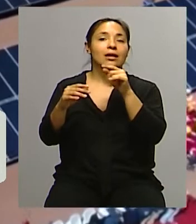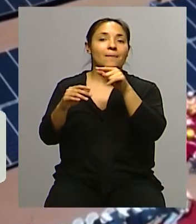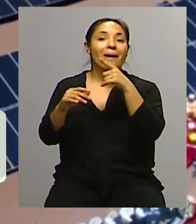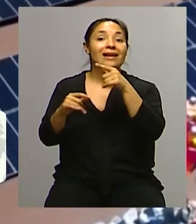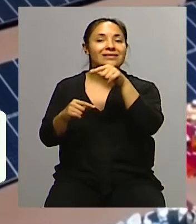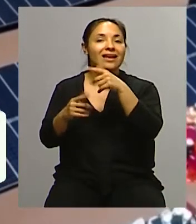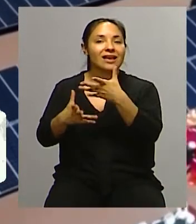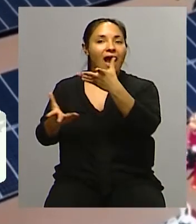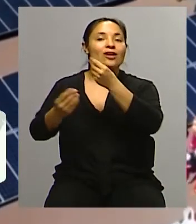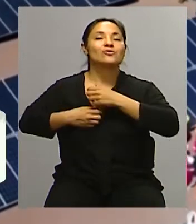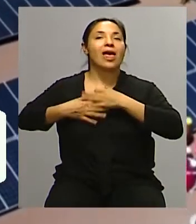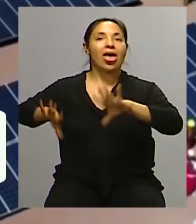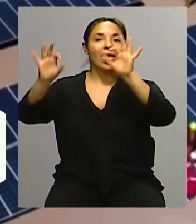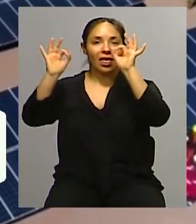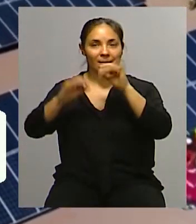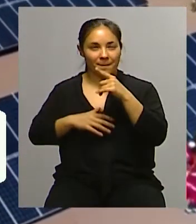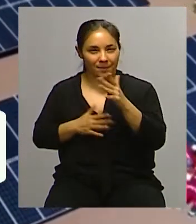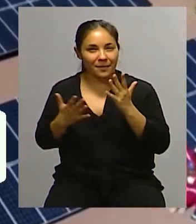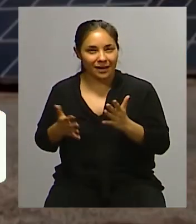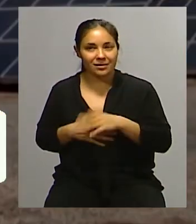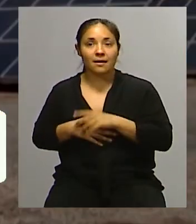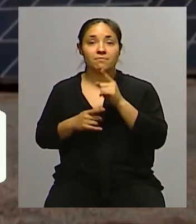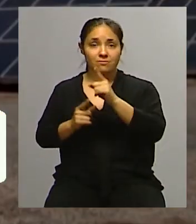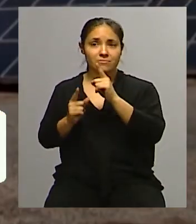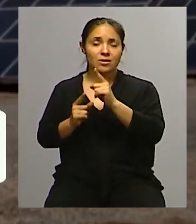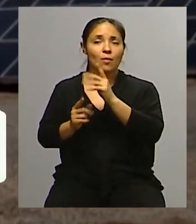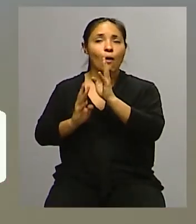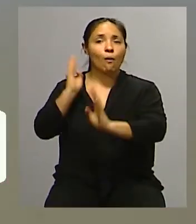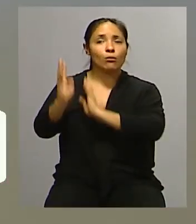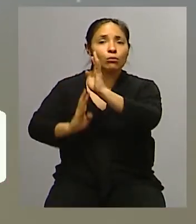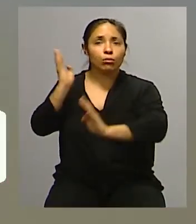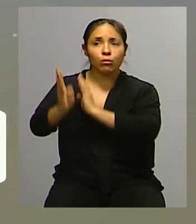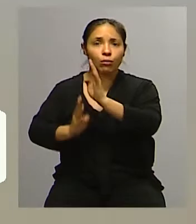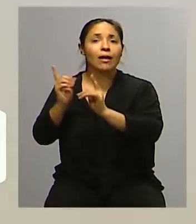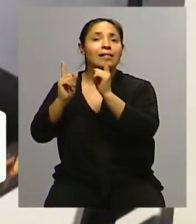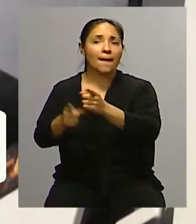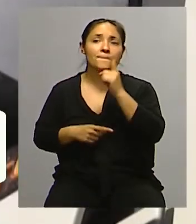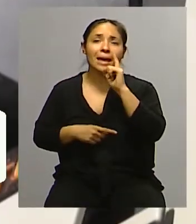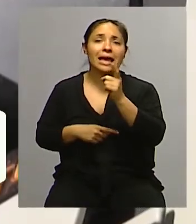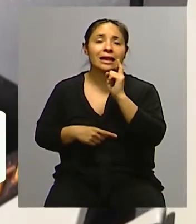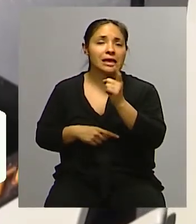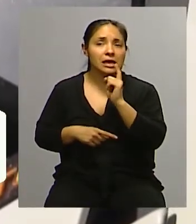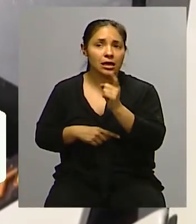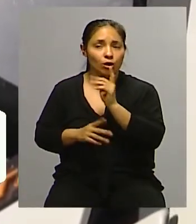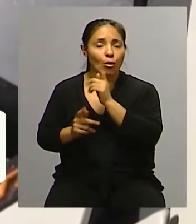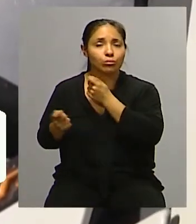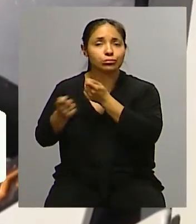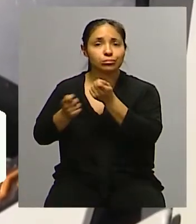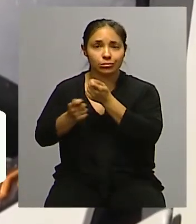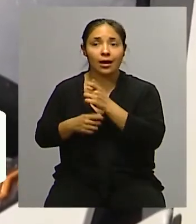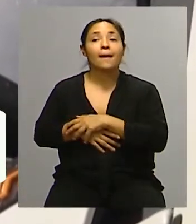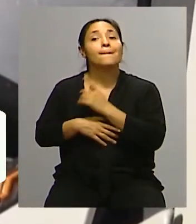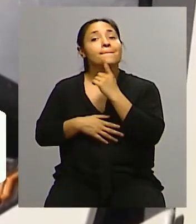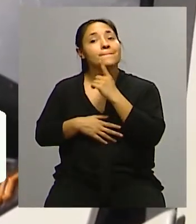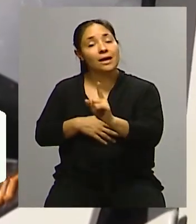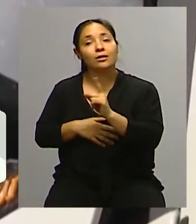salvar. A pesar de todo lo que implica generar energía nuclear, de los altos riesgos que tiene su gestión, pero en definitiva a